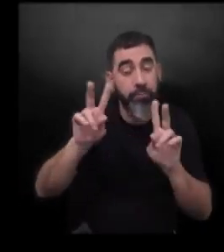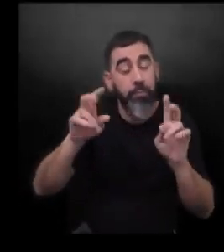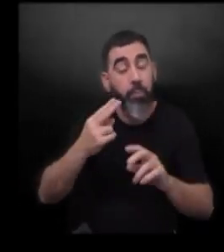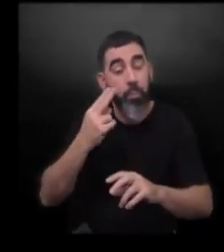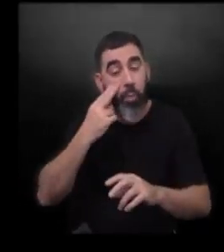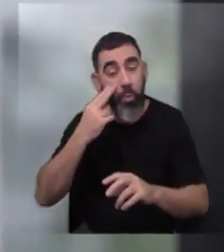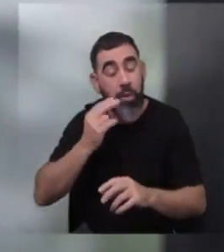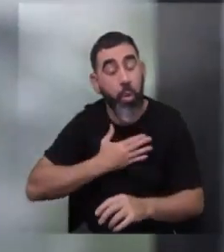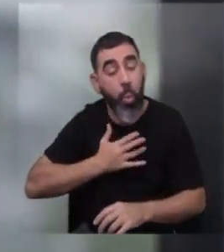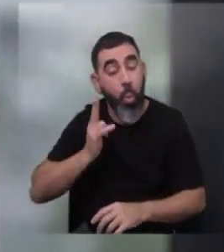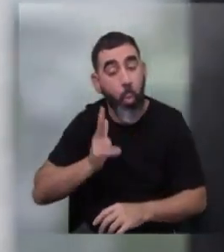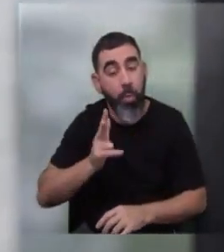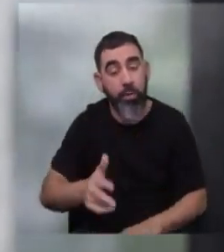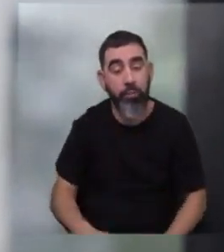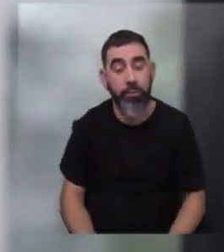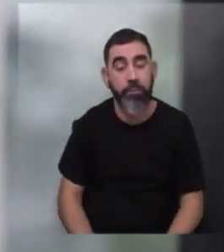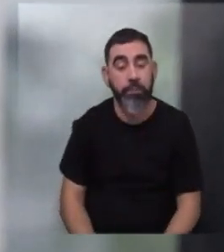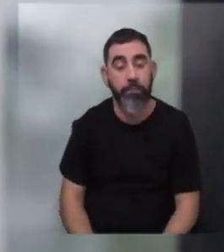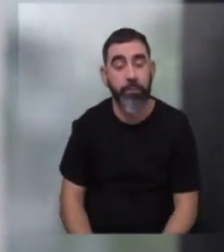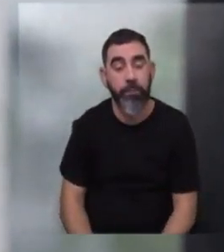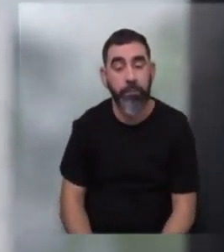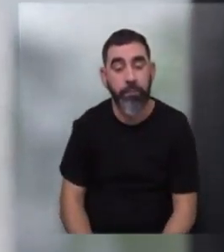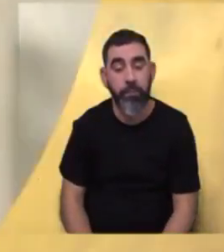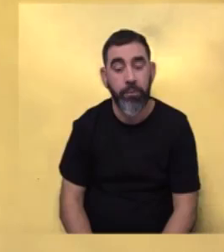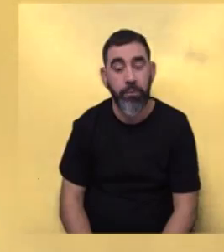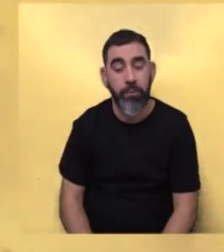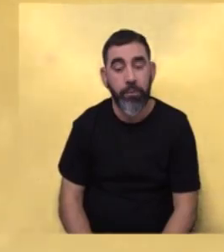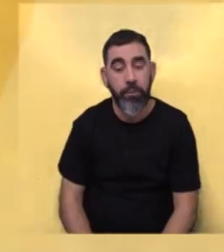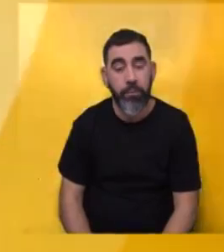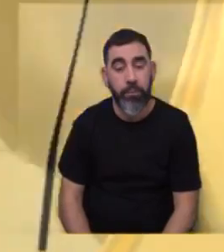problemáticas humanas. Essa luta é minha, essa luta é sua, essa luta é nossa.